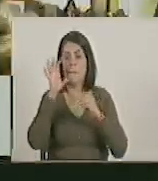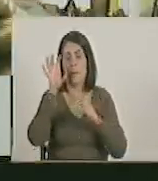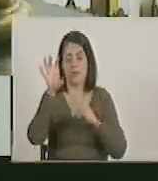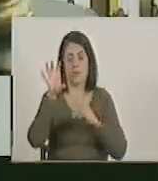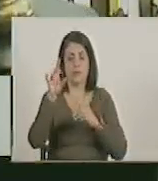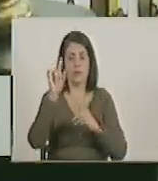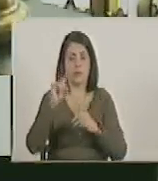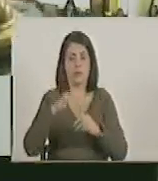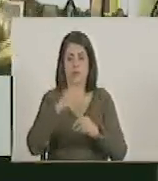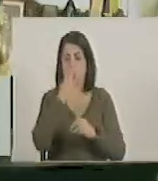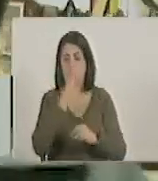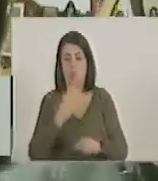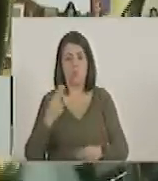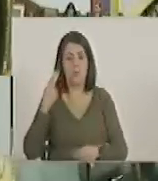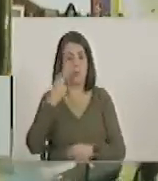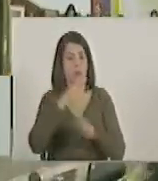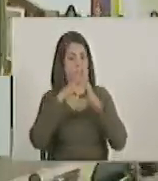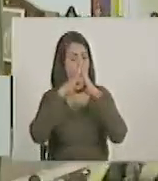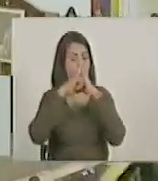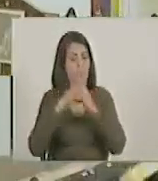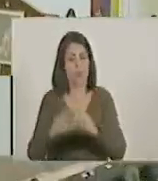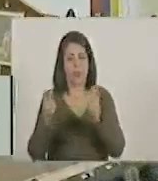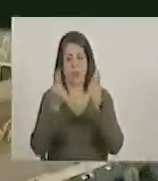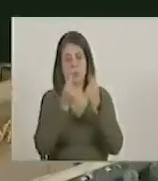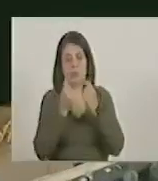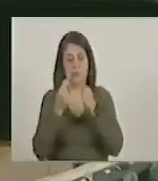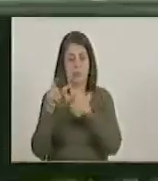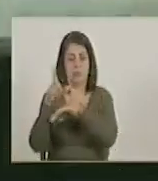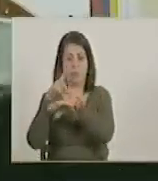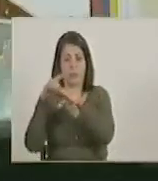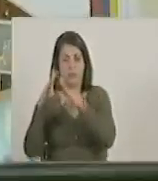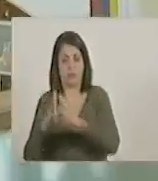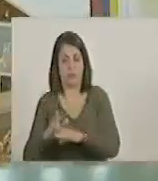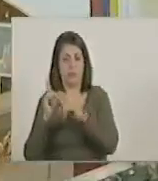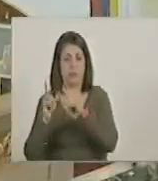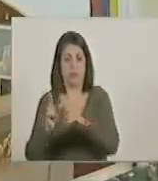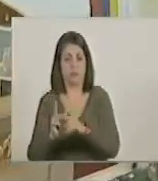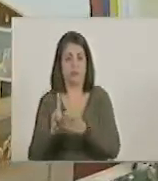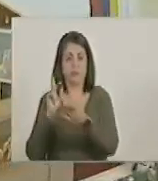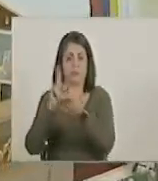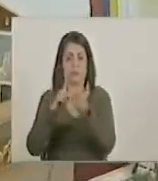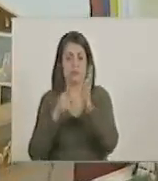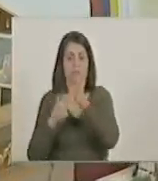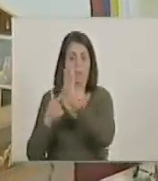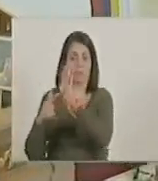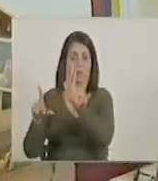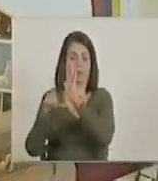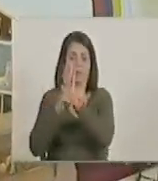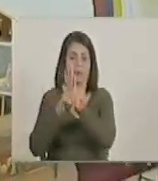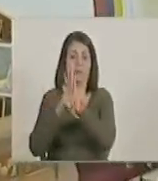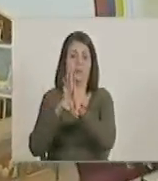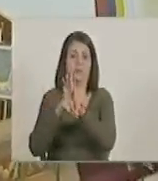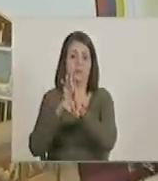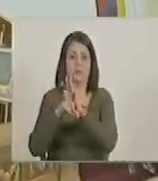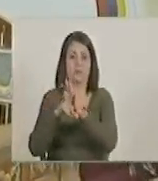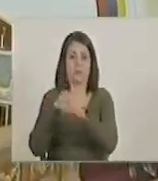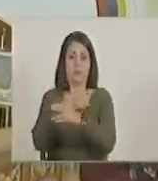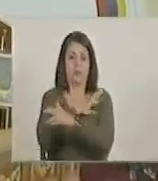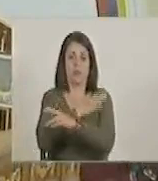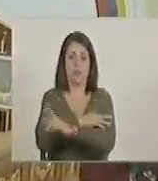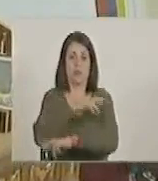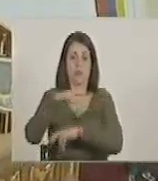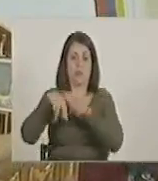estar comprometido, todos los actores económicos. El gobierno obviamente presenta esta ley con las fuerzas revolucionarias,